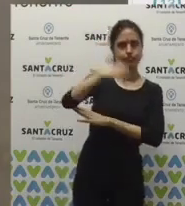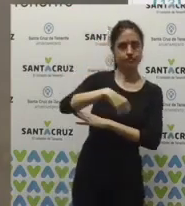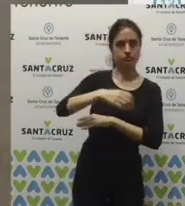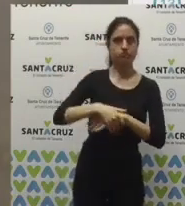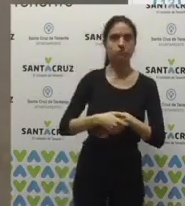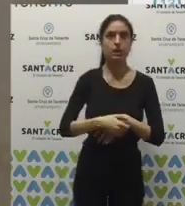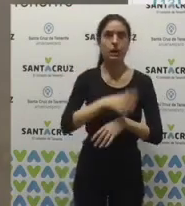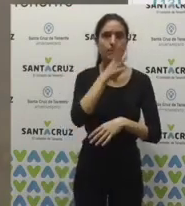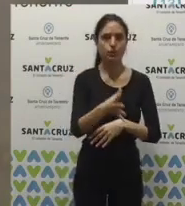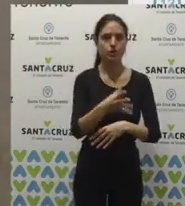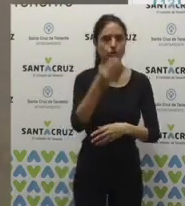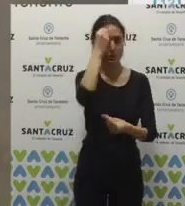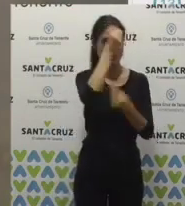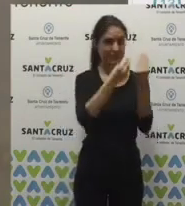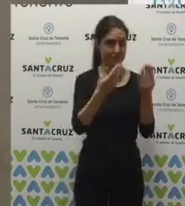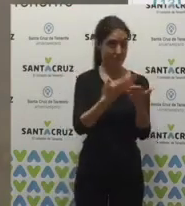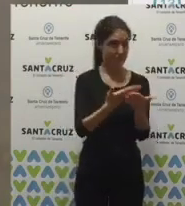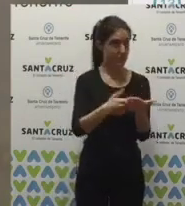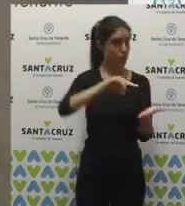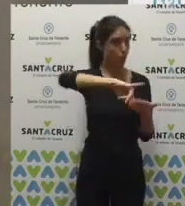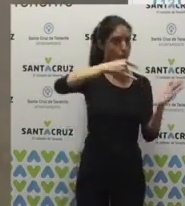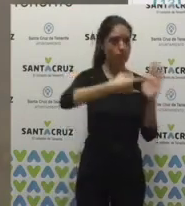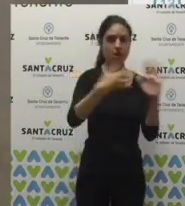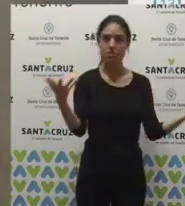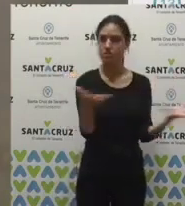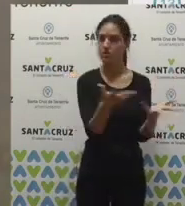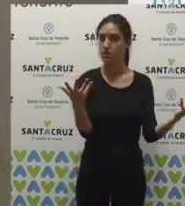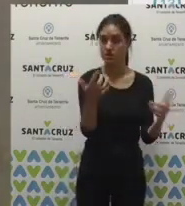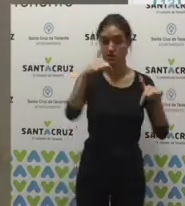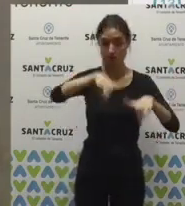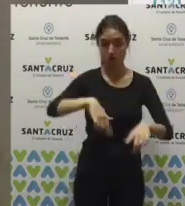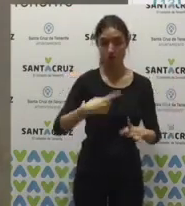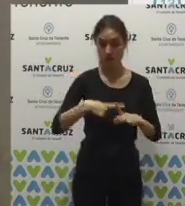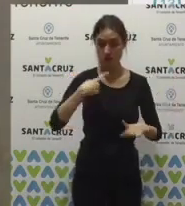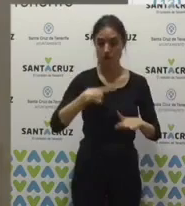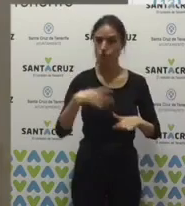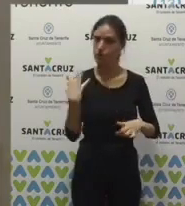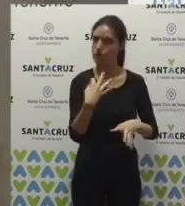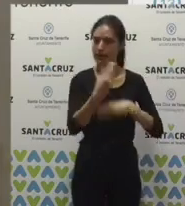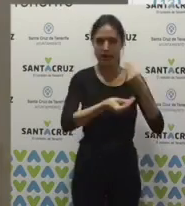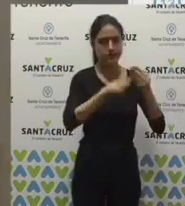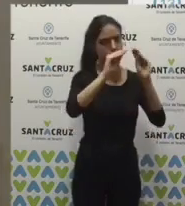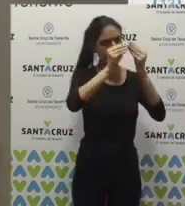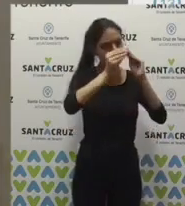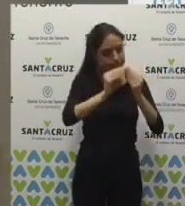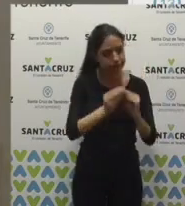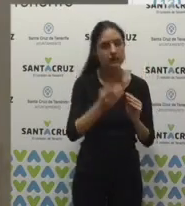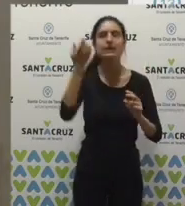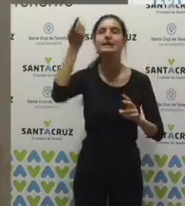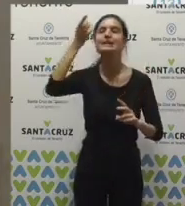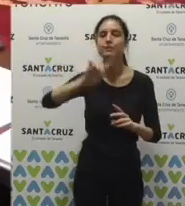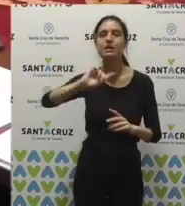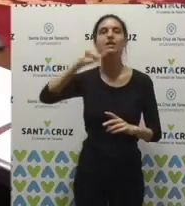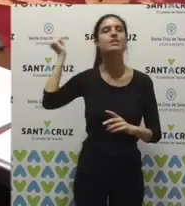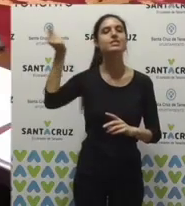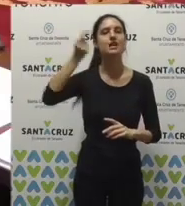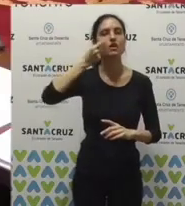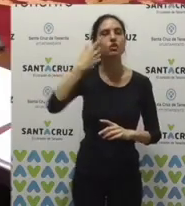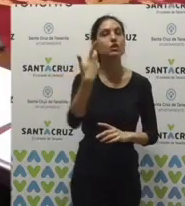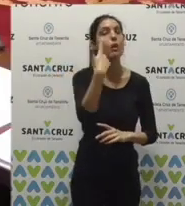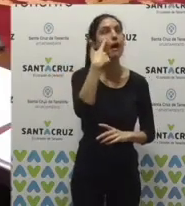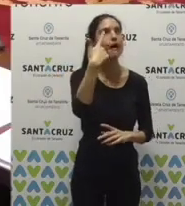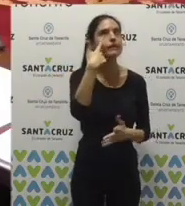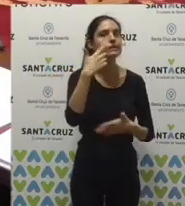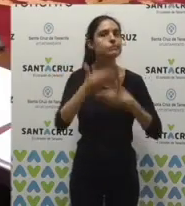se elaboró un plan de emergencia de abandono escolar en el municipio y que se elabore un diagnóstico de cómo ha sido